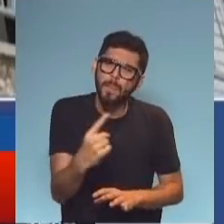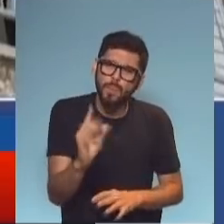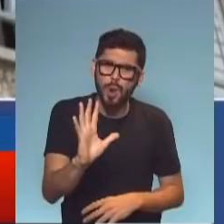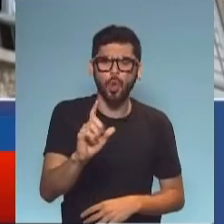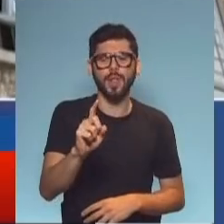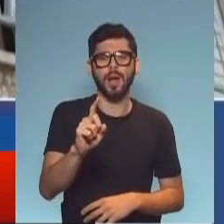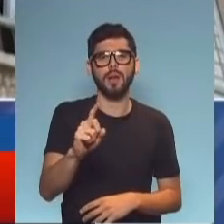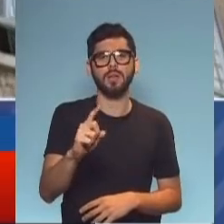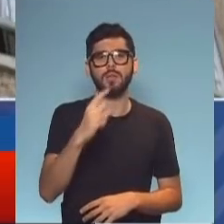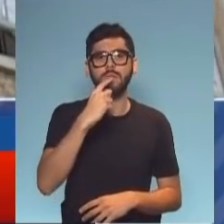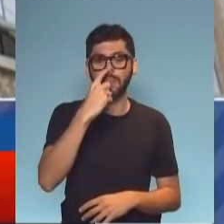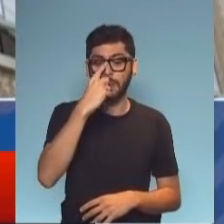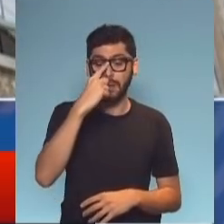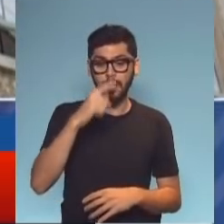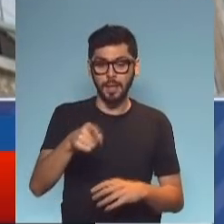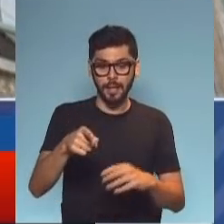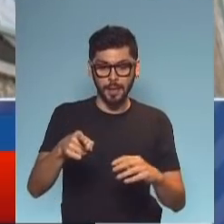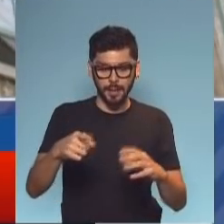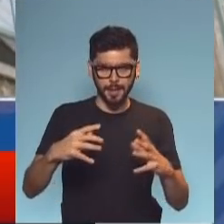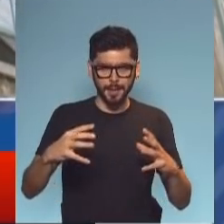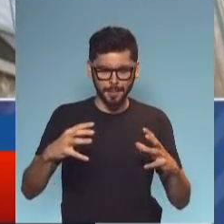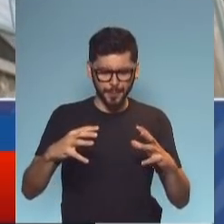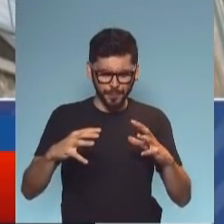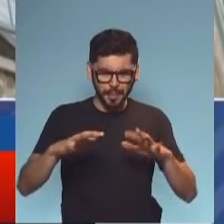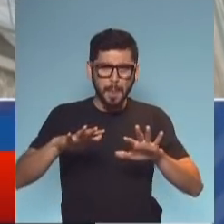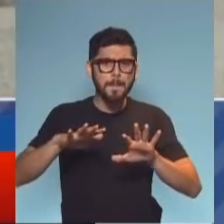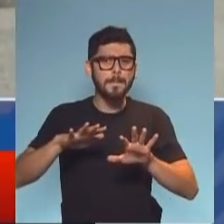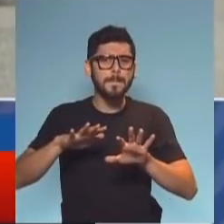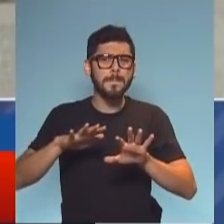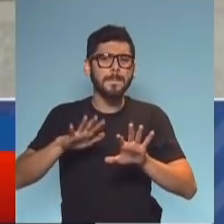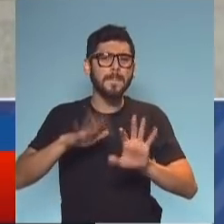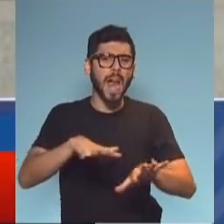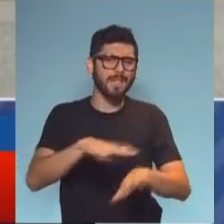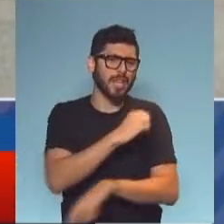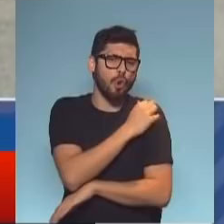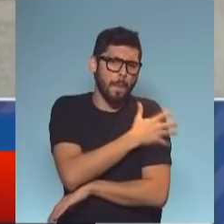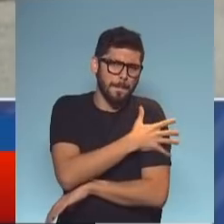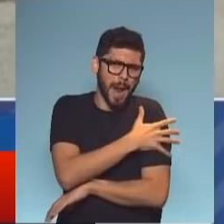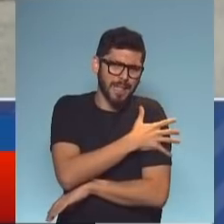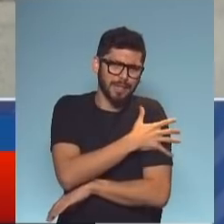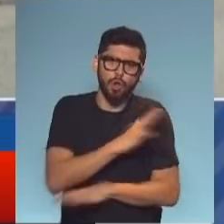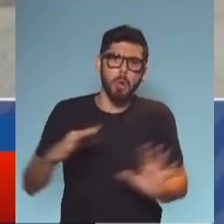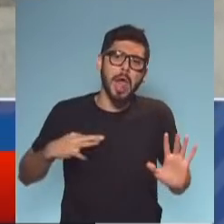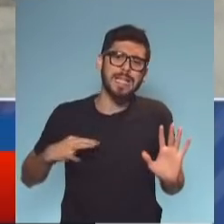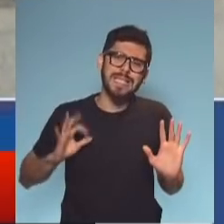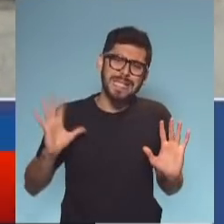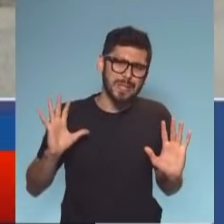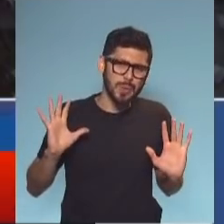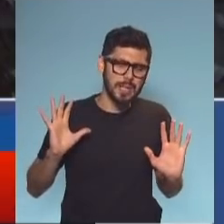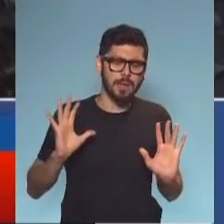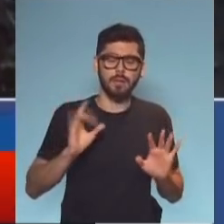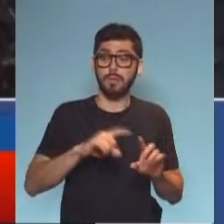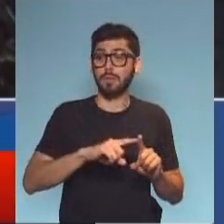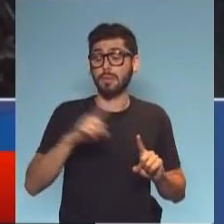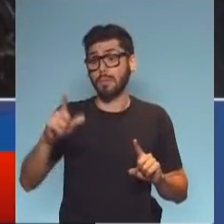la escalada del conflicto de pasar de las manifestaciones de palestinos, de civiles, con esos, digamos, esa